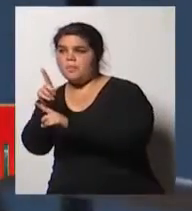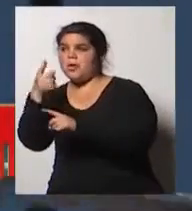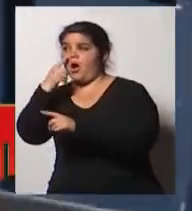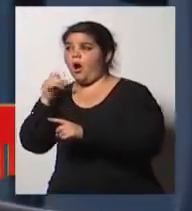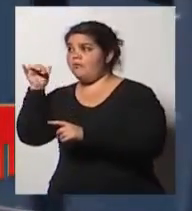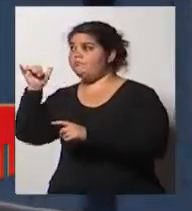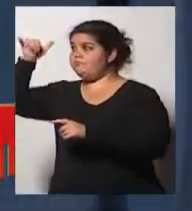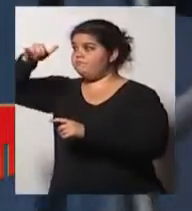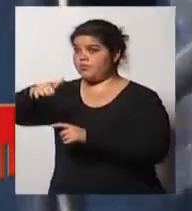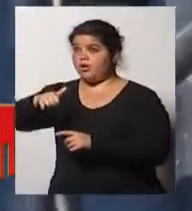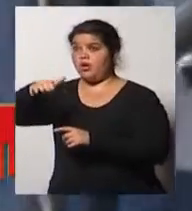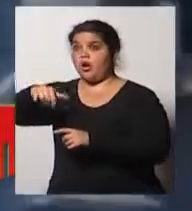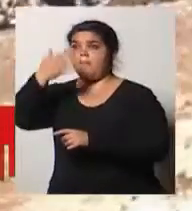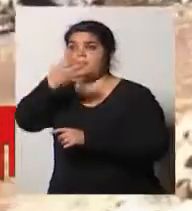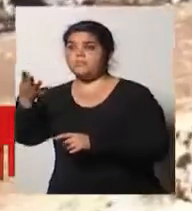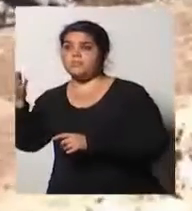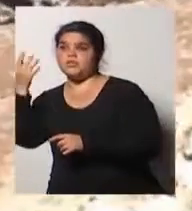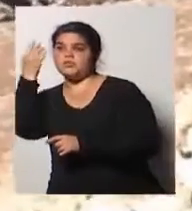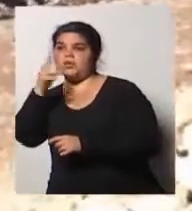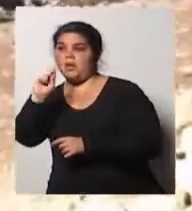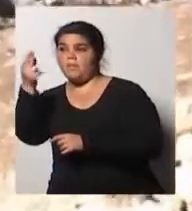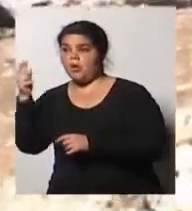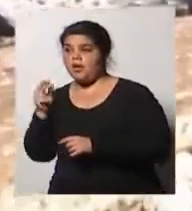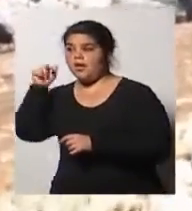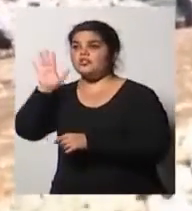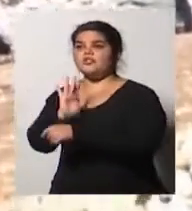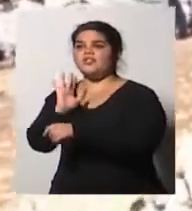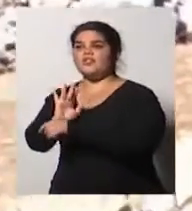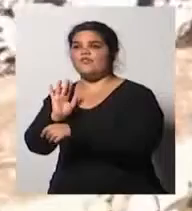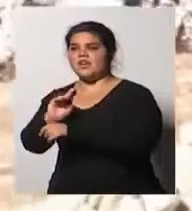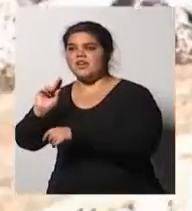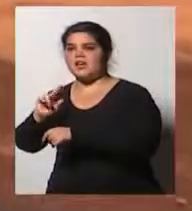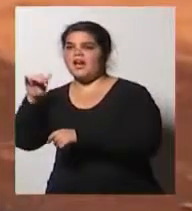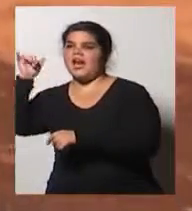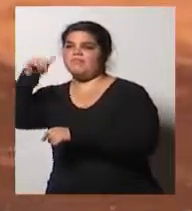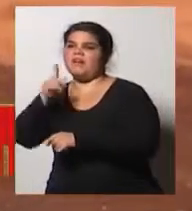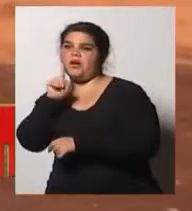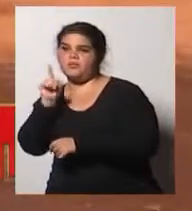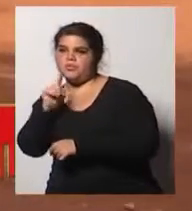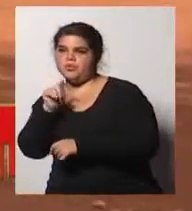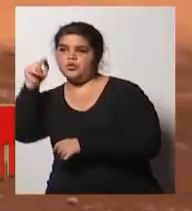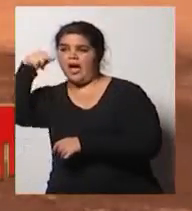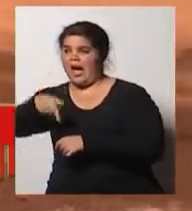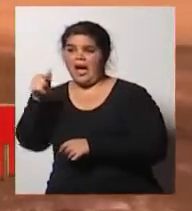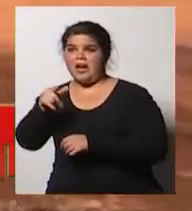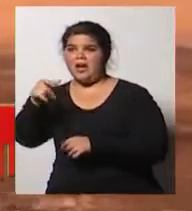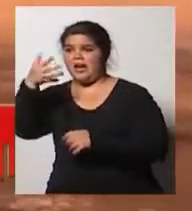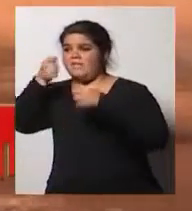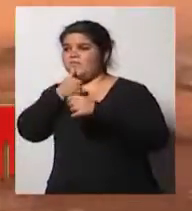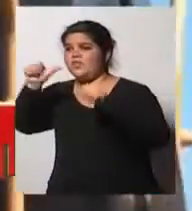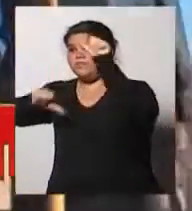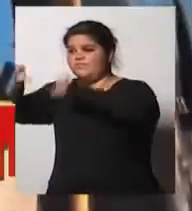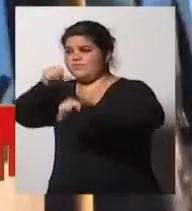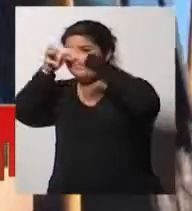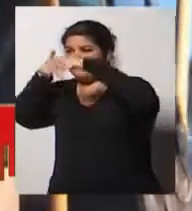había 4.000 personas trabajando en la mina y no hay un solo operario afectado por el derrame de cianuro. Uno solo.